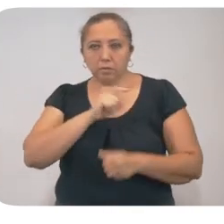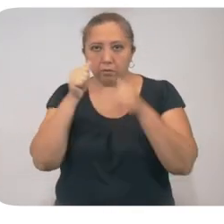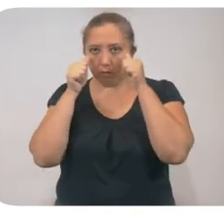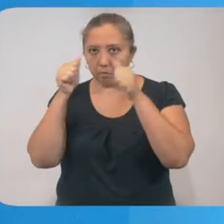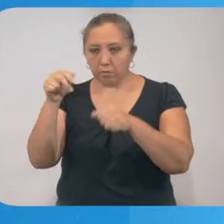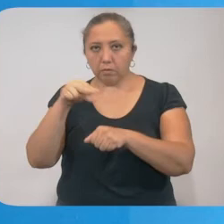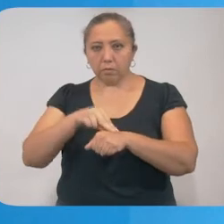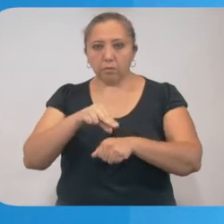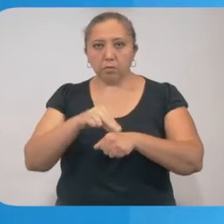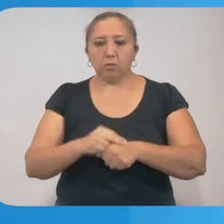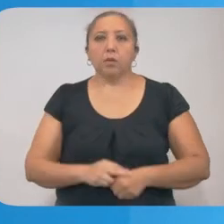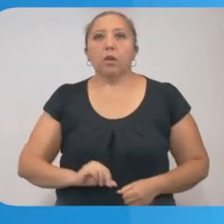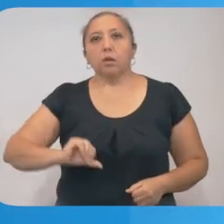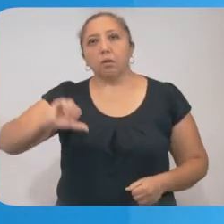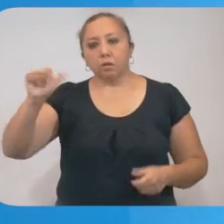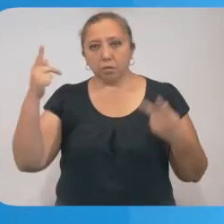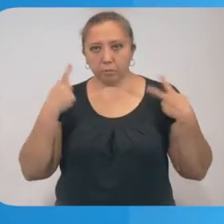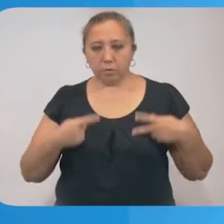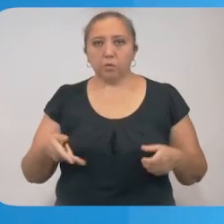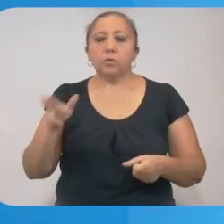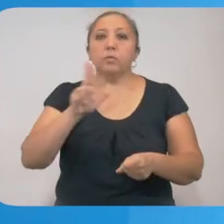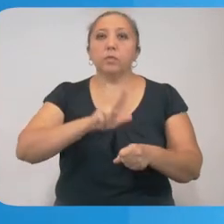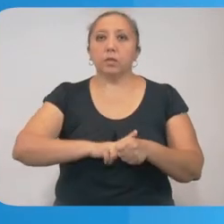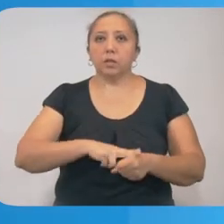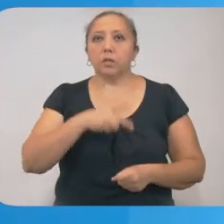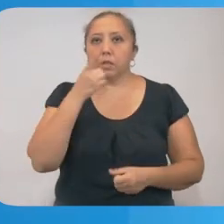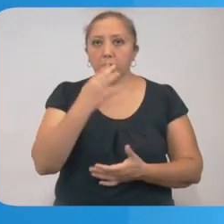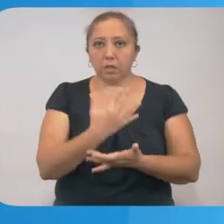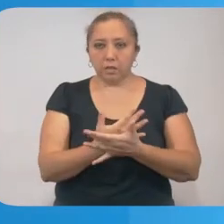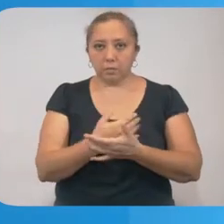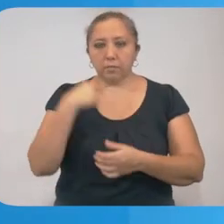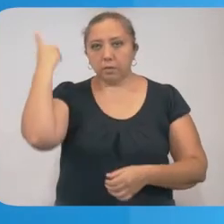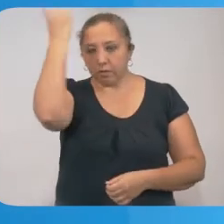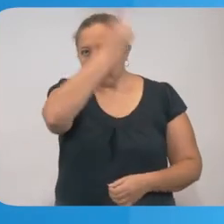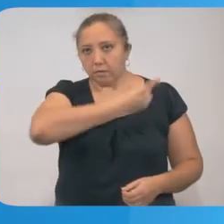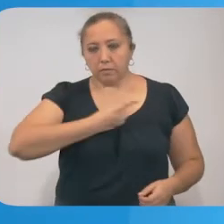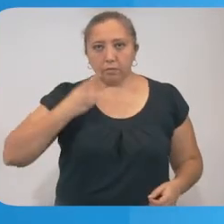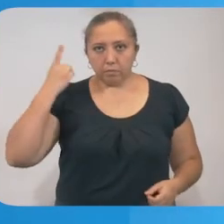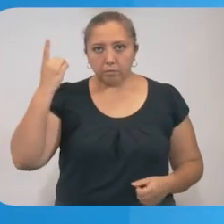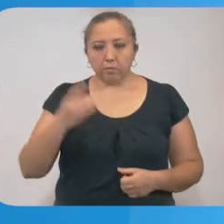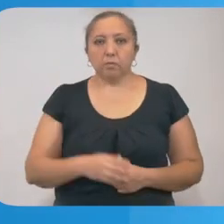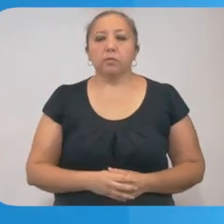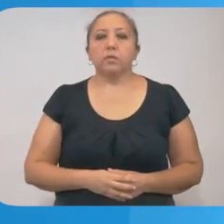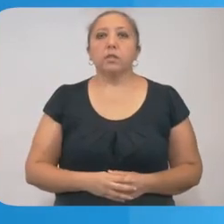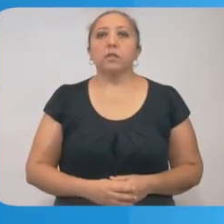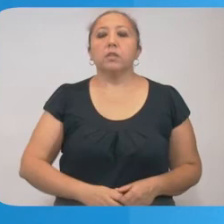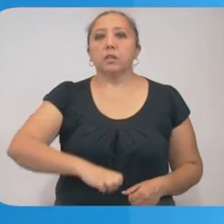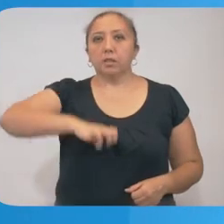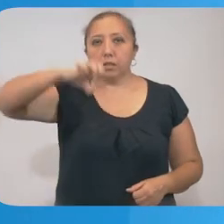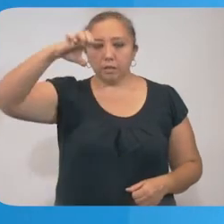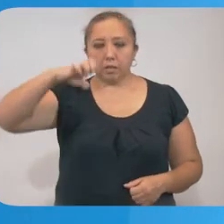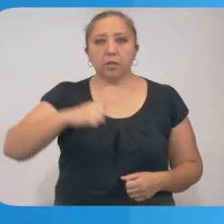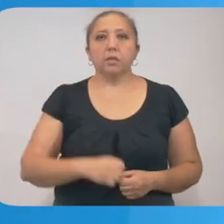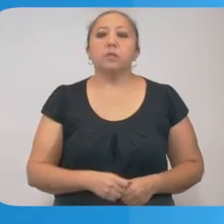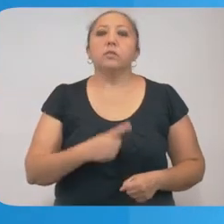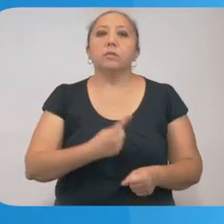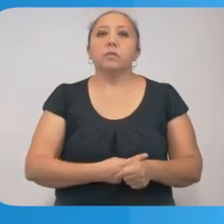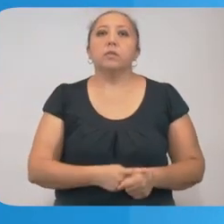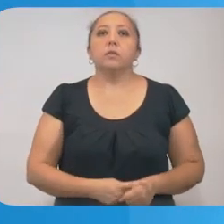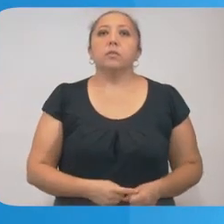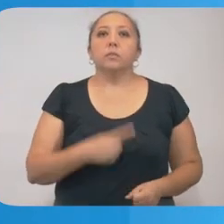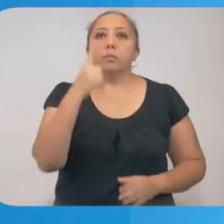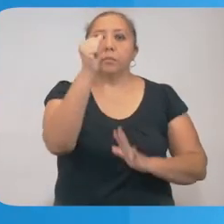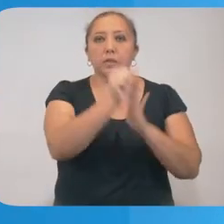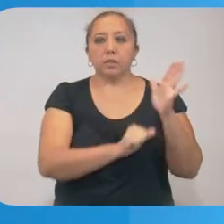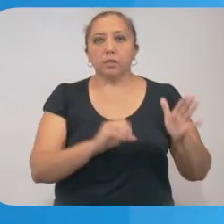total. Hay otros pacientes hospitalizados a la espera de diagnóstico. El rango de edad de los casos confirmados es